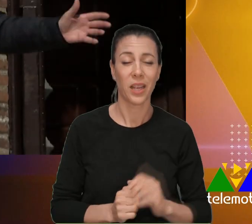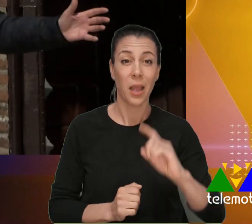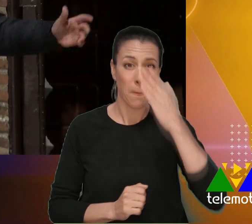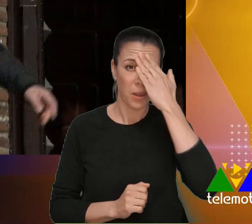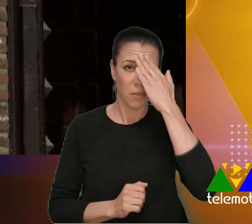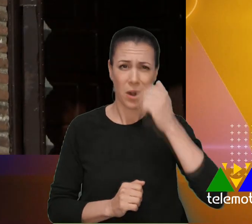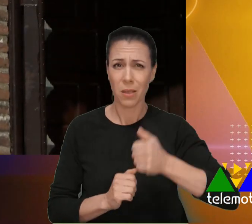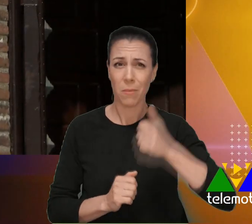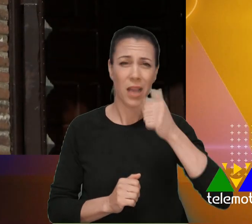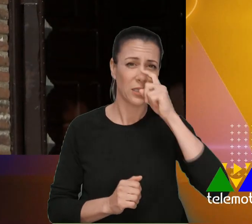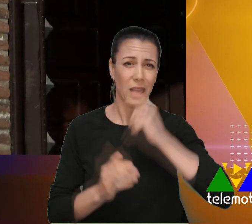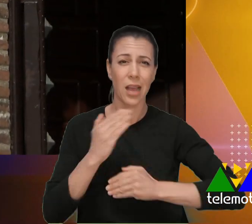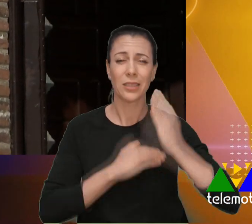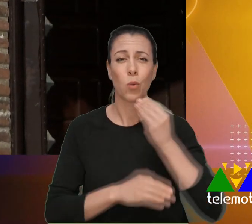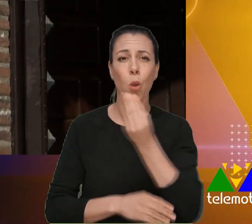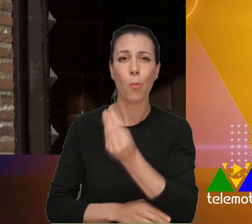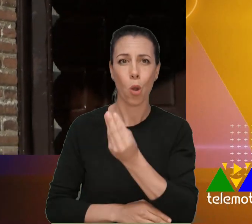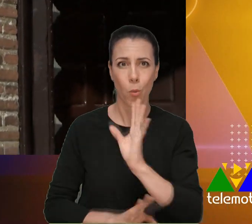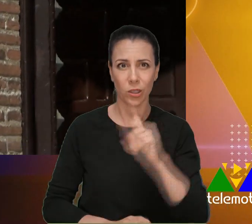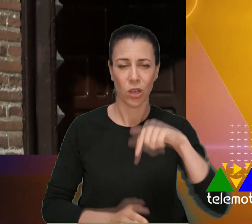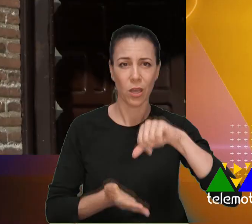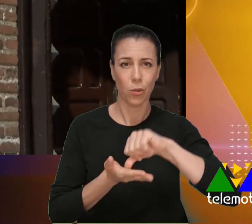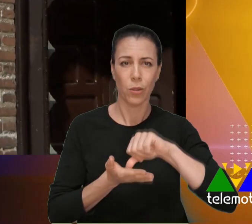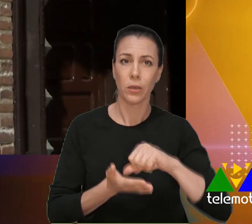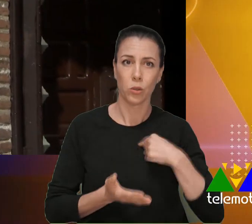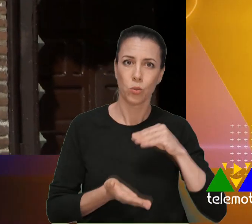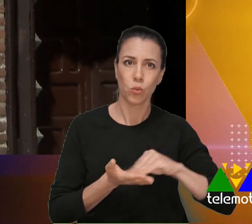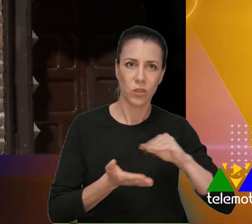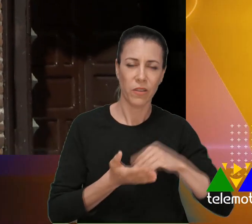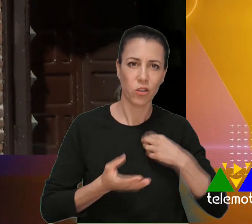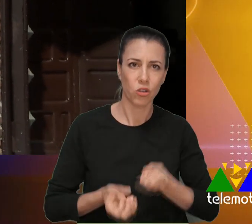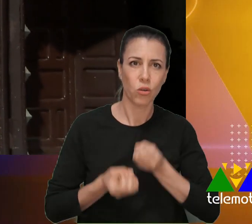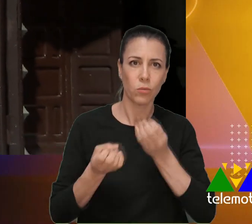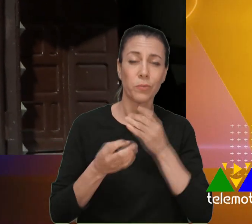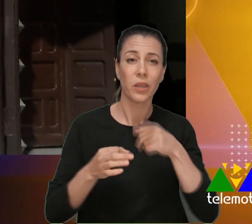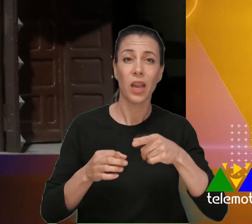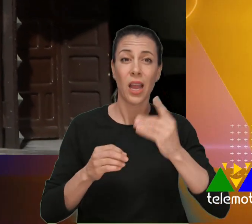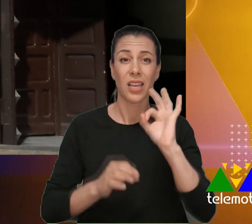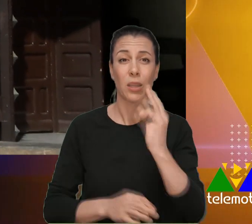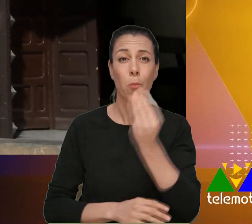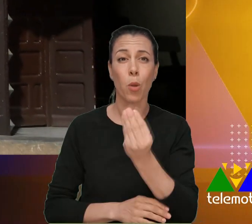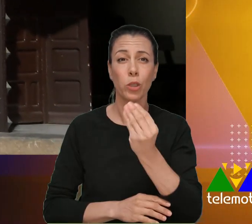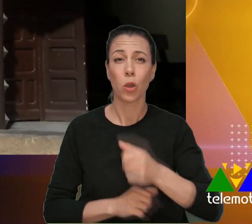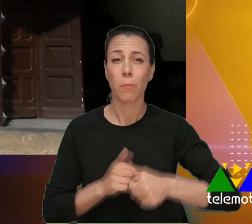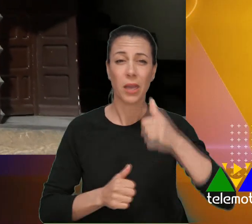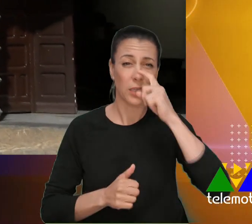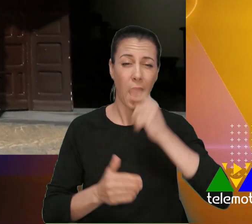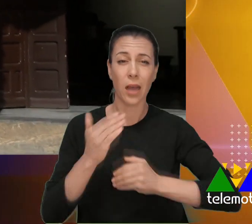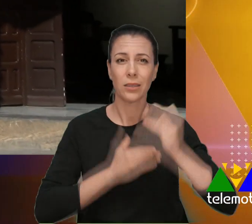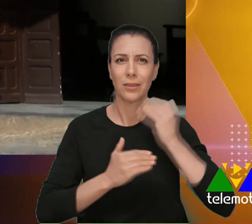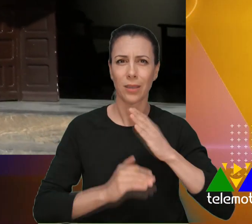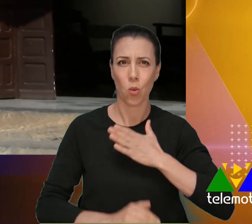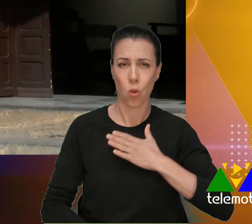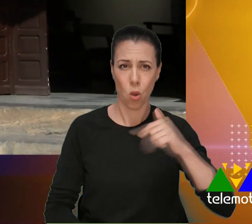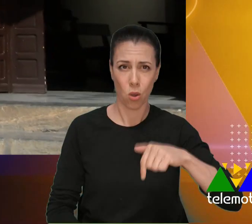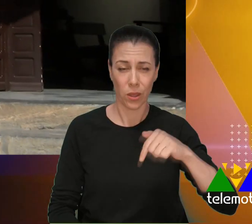principal y más antiguo monumento de nuestra ciudad. Es lo que hemos comentado varias veces, que estamos ante el monumento más antiguo de nuestro municipio. No es